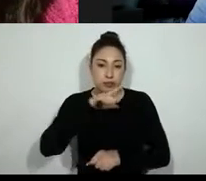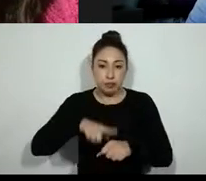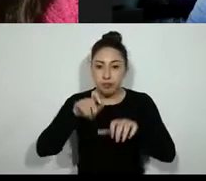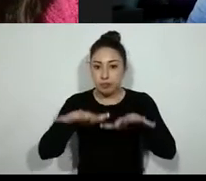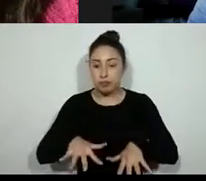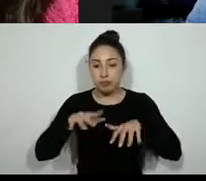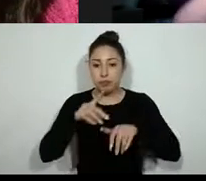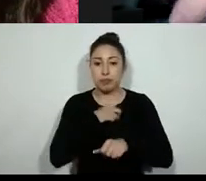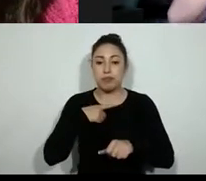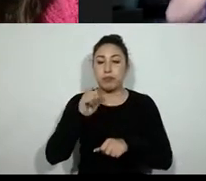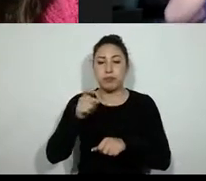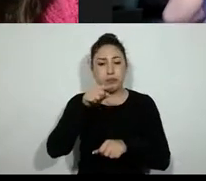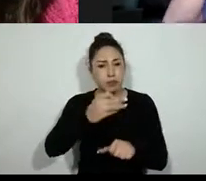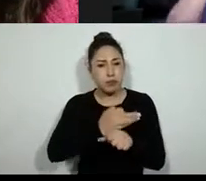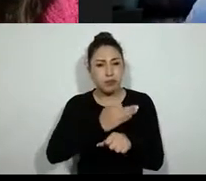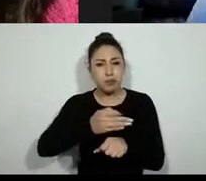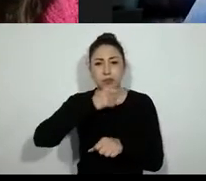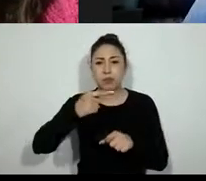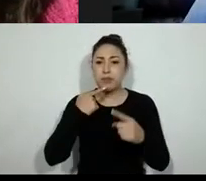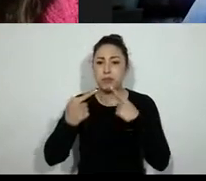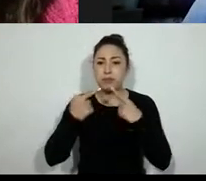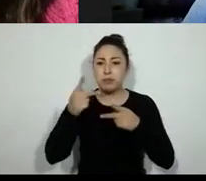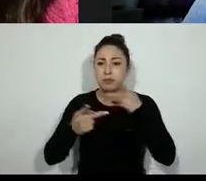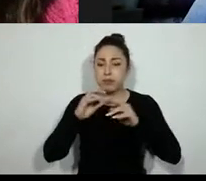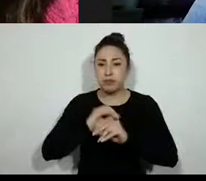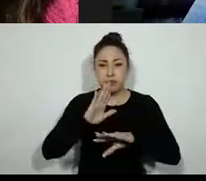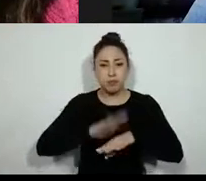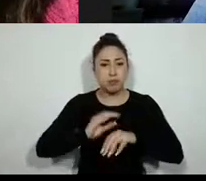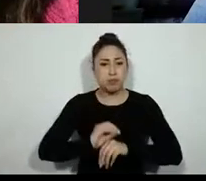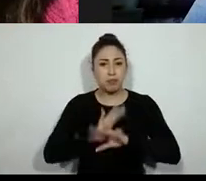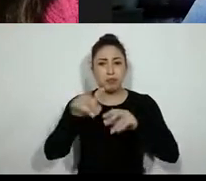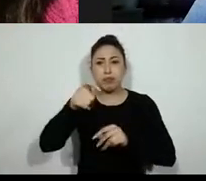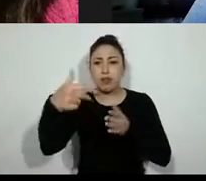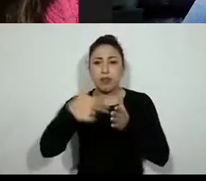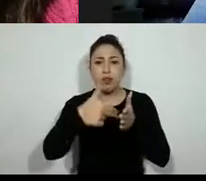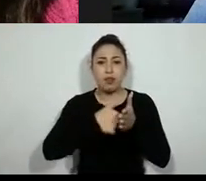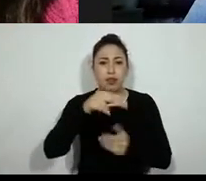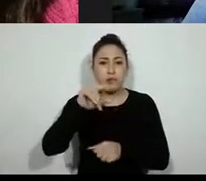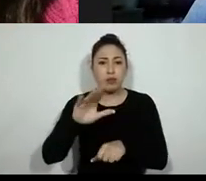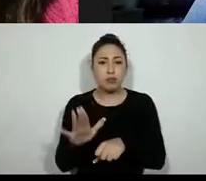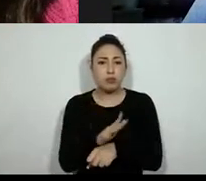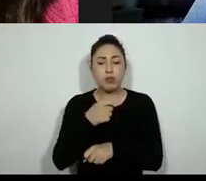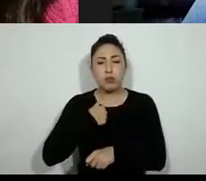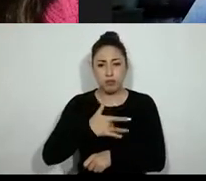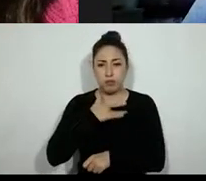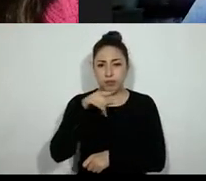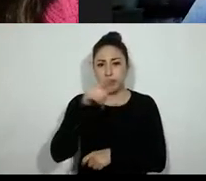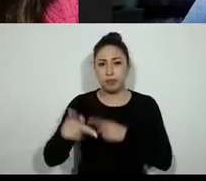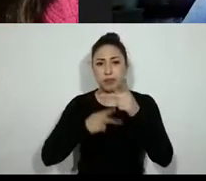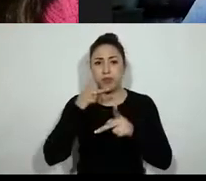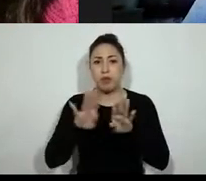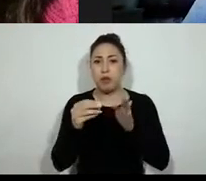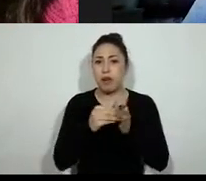las cosas más transparentes, no ocultemos las cosas porque entonces pareciera que hay trampa en los discursos y nos vamos a